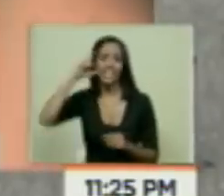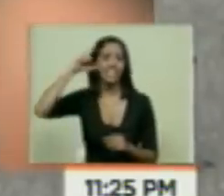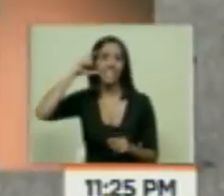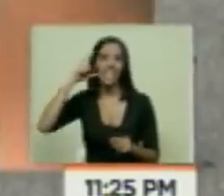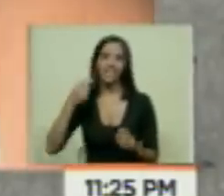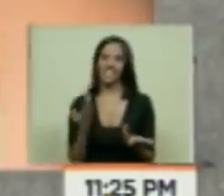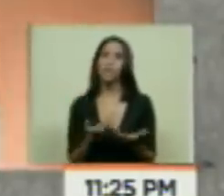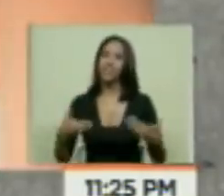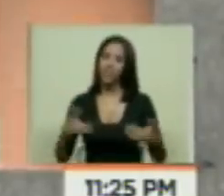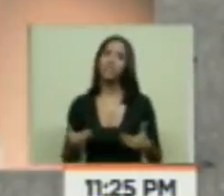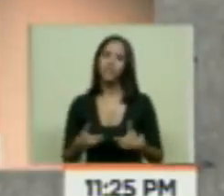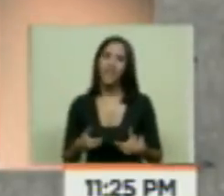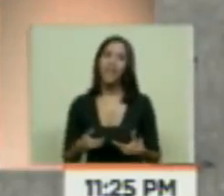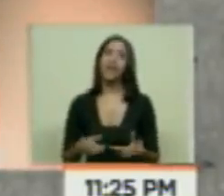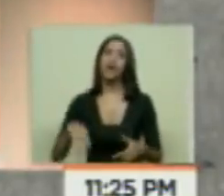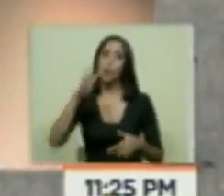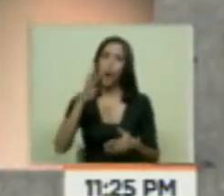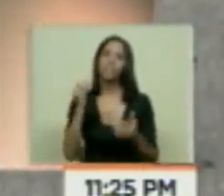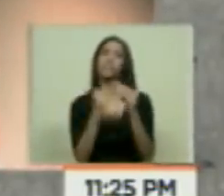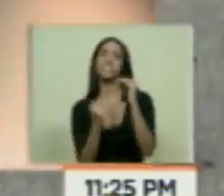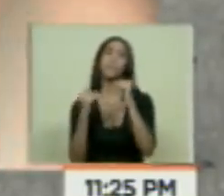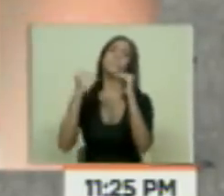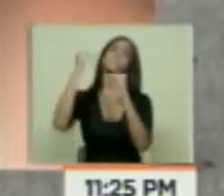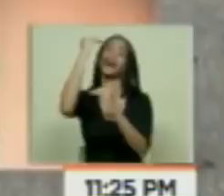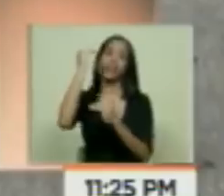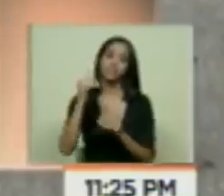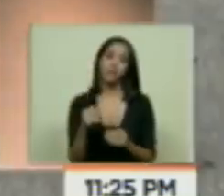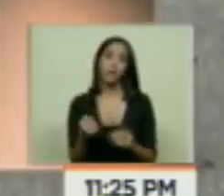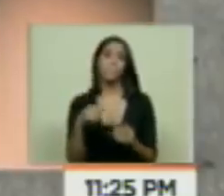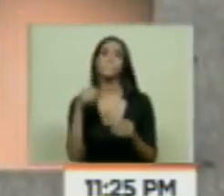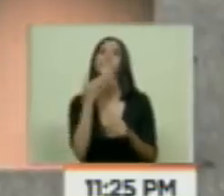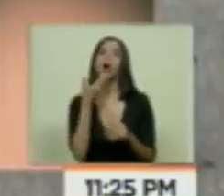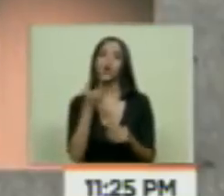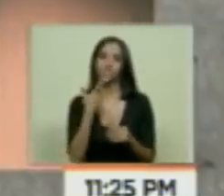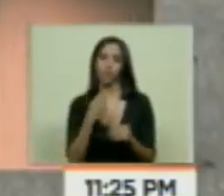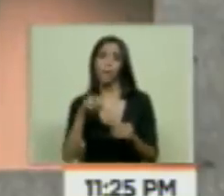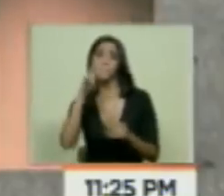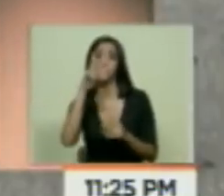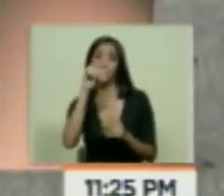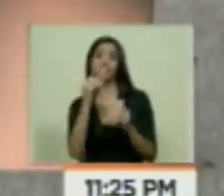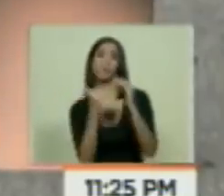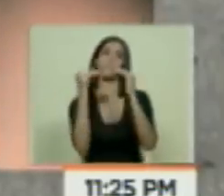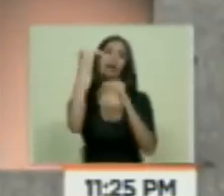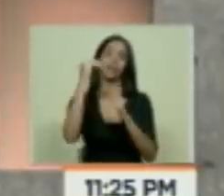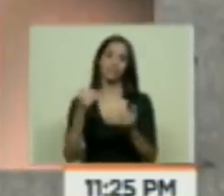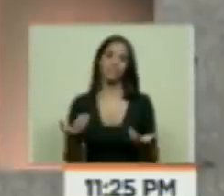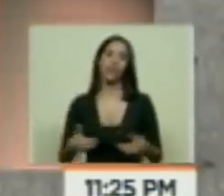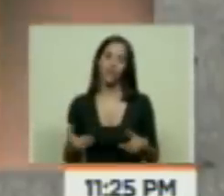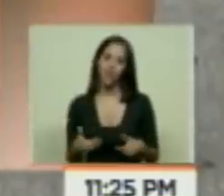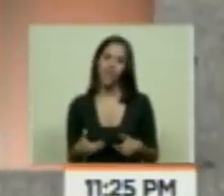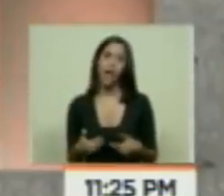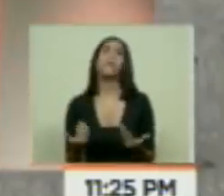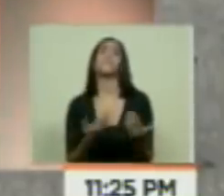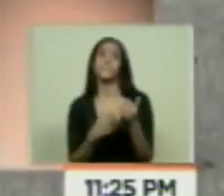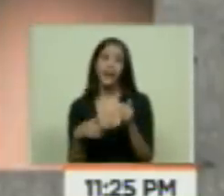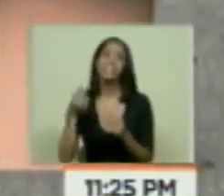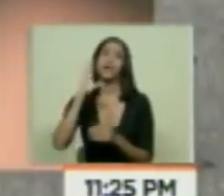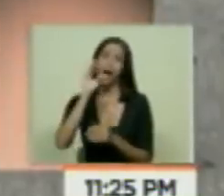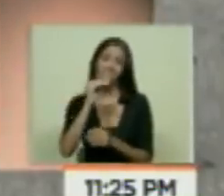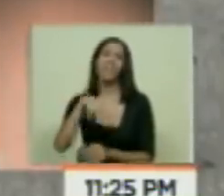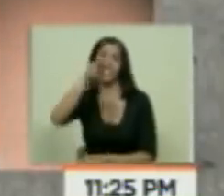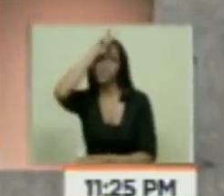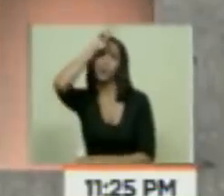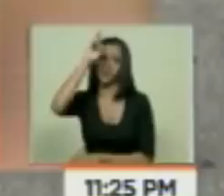echarle pichón 4 veces más, o mejor dicho, 20 veces más de la que normalmente le echamos, como para encima hablar